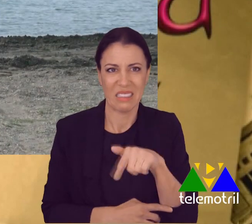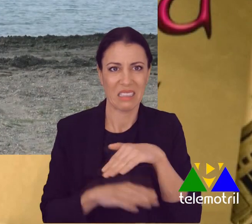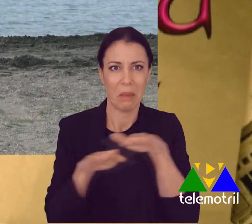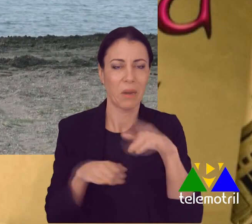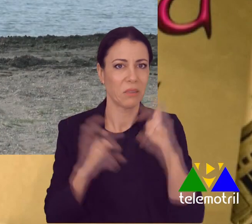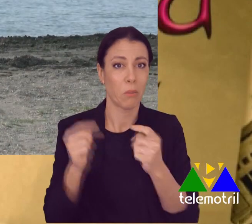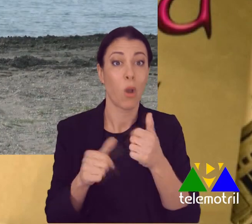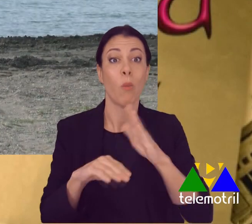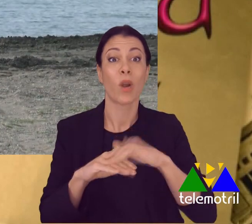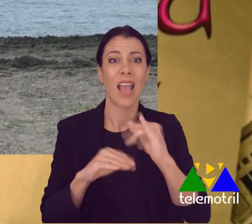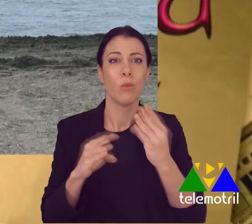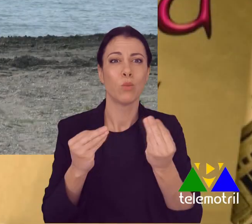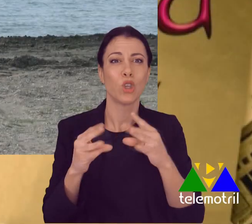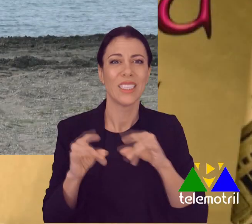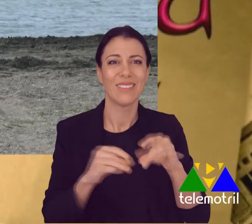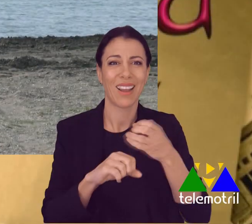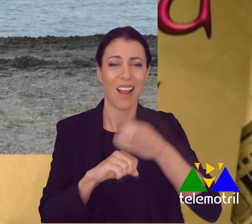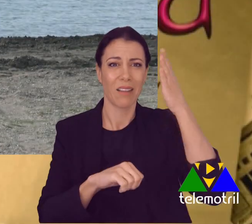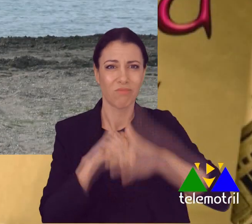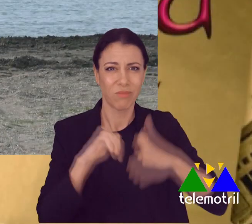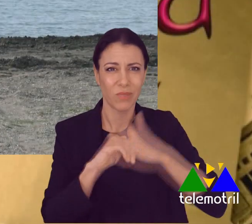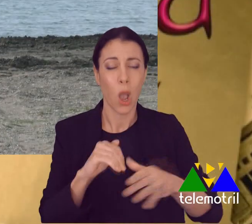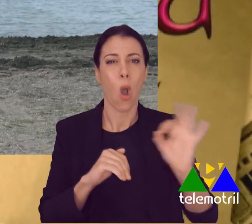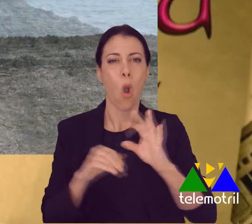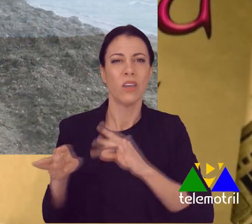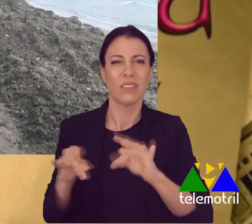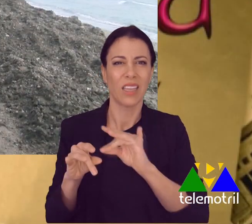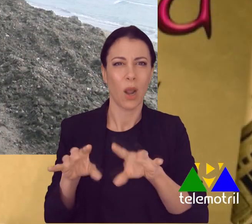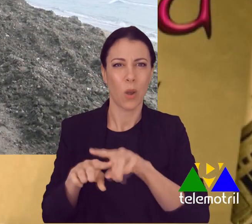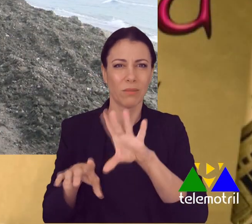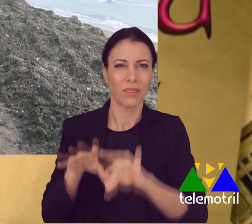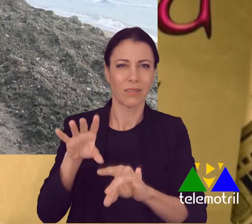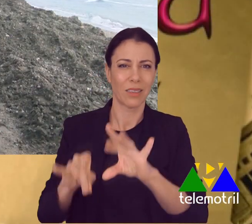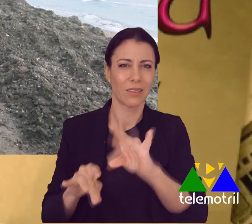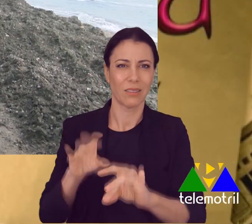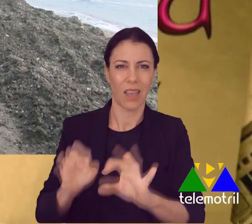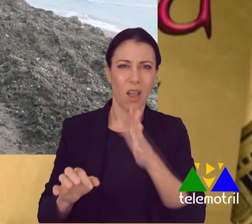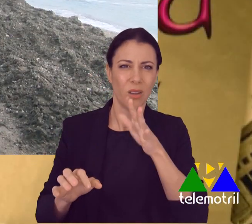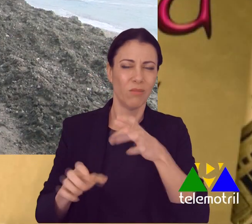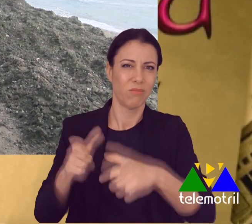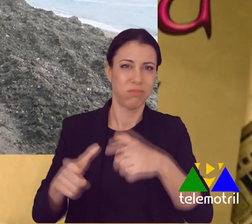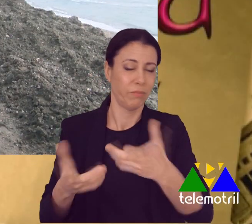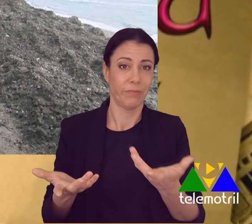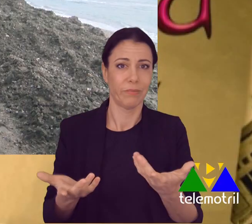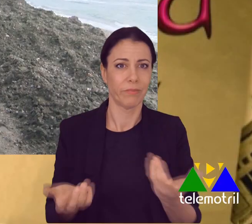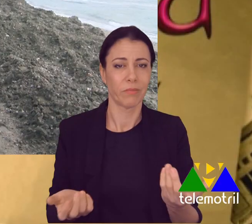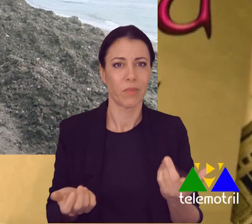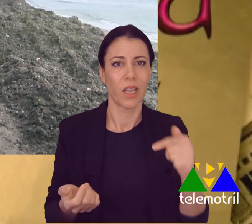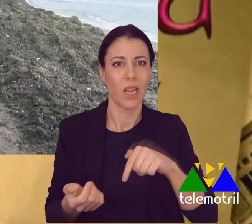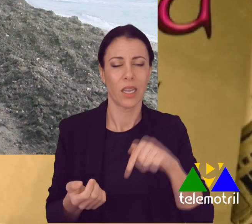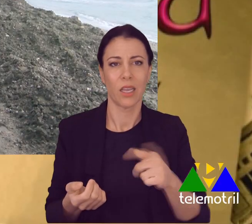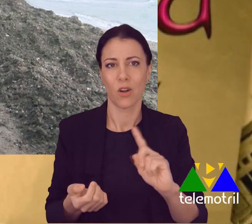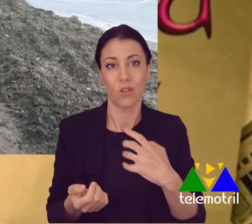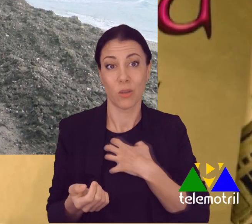tierra de caña de azúcar, o tierra de pantanos, o tierras pantanosas, o tierras encharcadas, con lo cual, pues